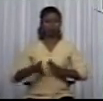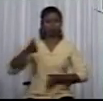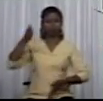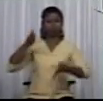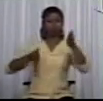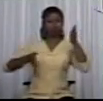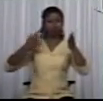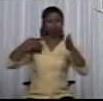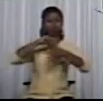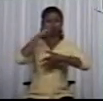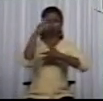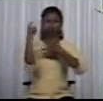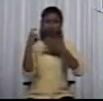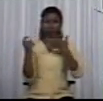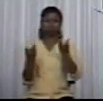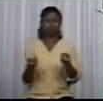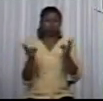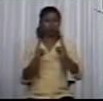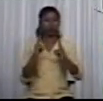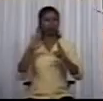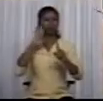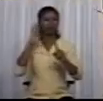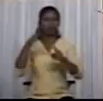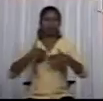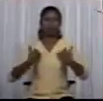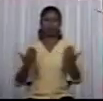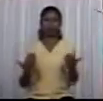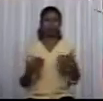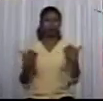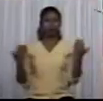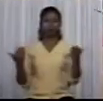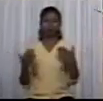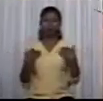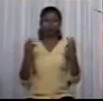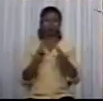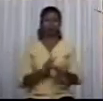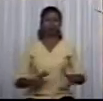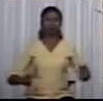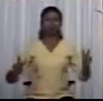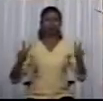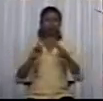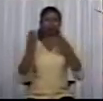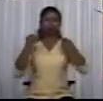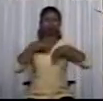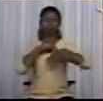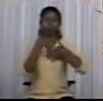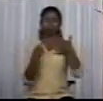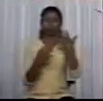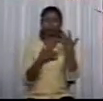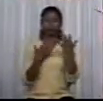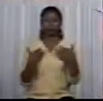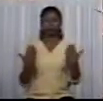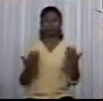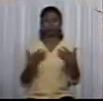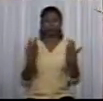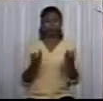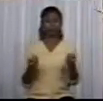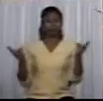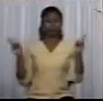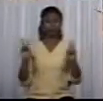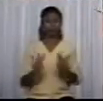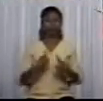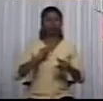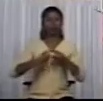tantas necesidades y también tantas virtudes, tantas alegrías. Ahí donde se adquirieron